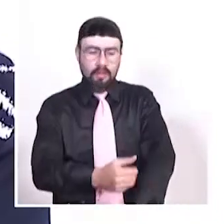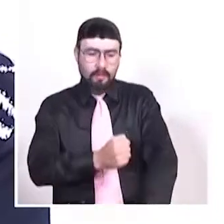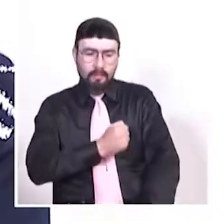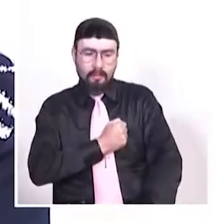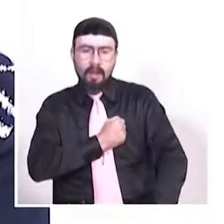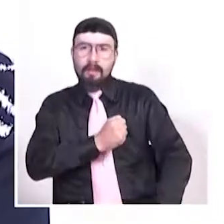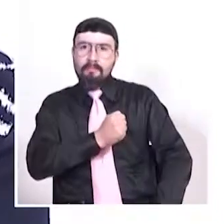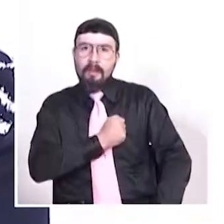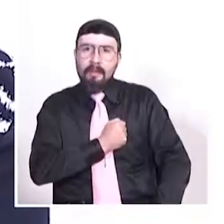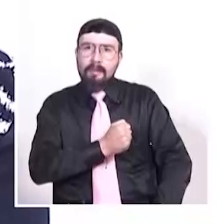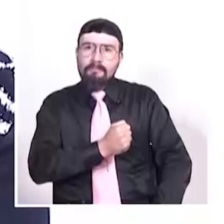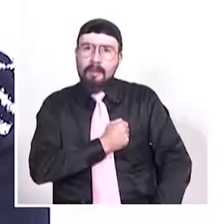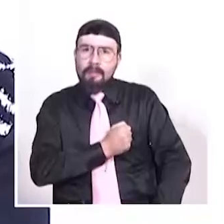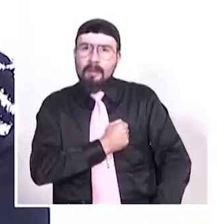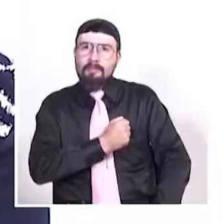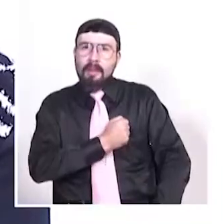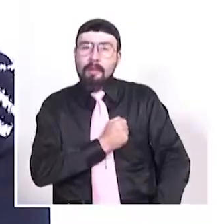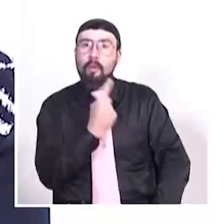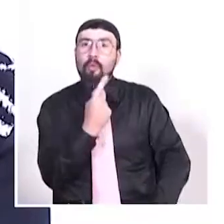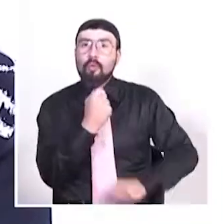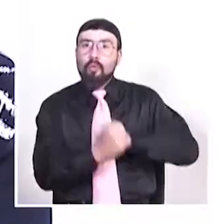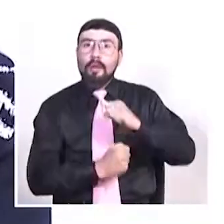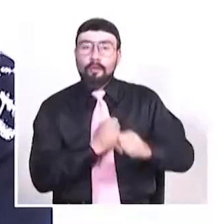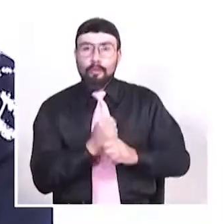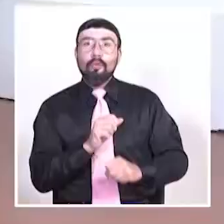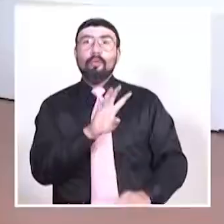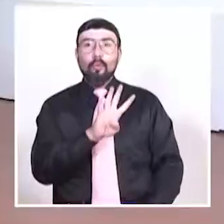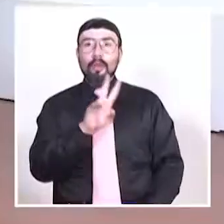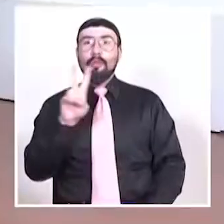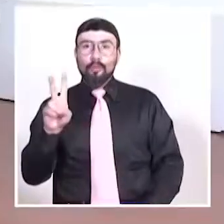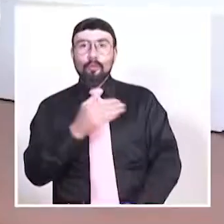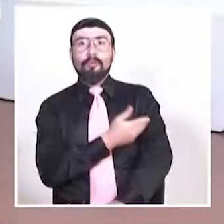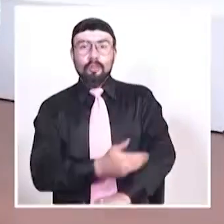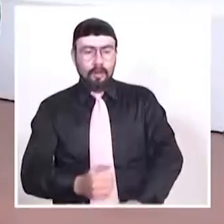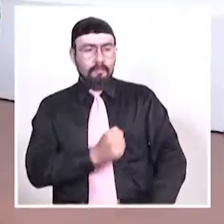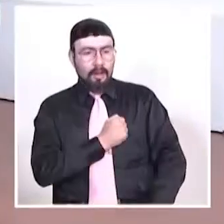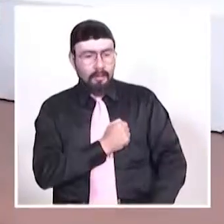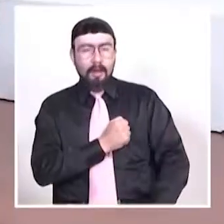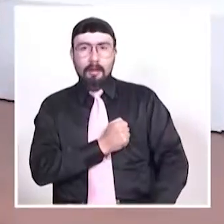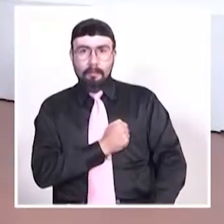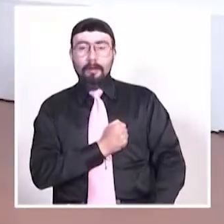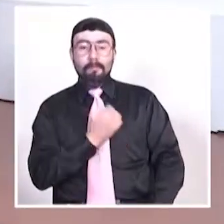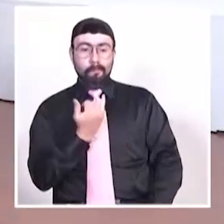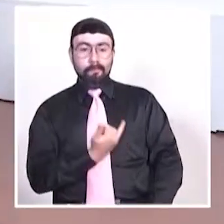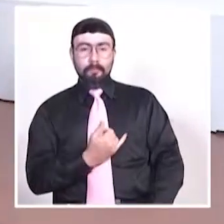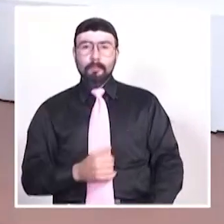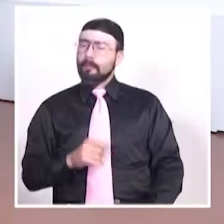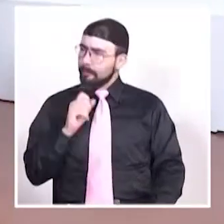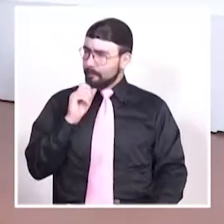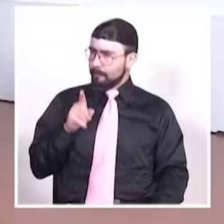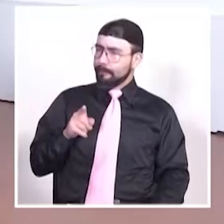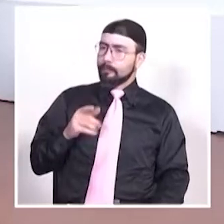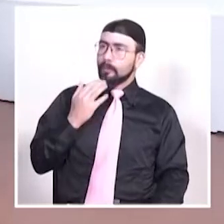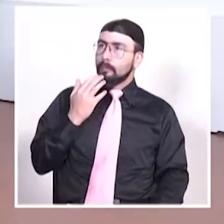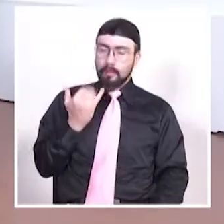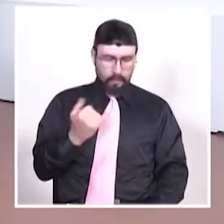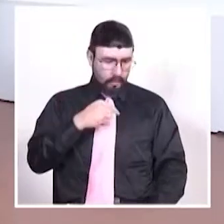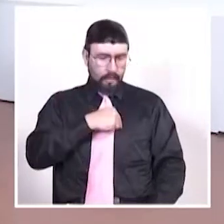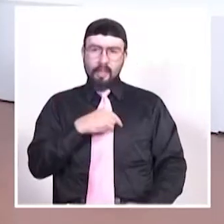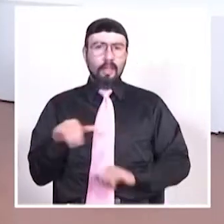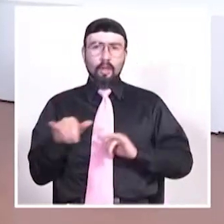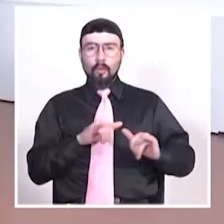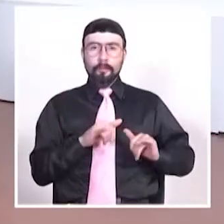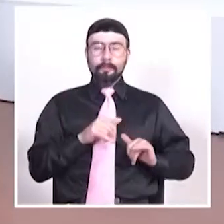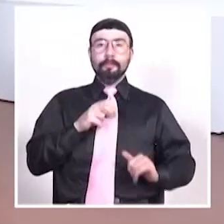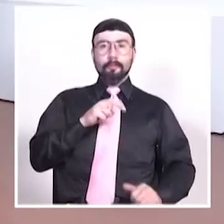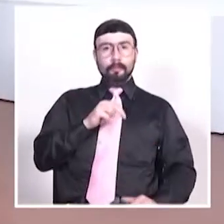corazón. Doctor Carlos Hader, ¿cómo es eso? ¿De dónde? ¿Cómo es ese botoncito que usted dice? Bueno, ahora tenemos como un switch que llama el